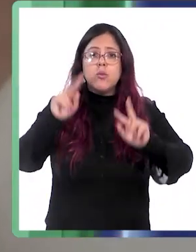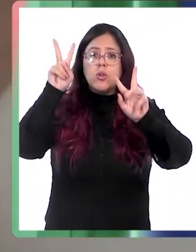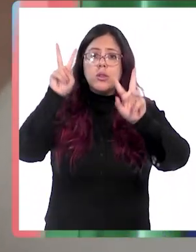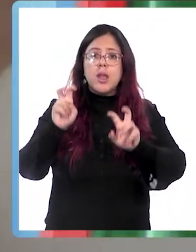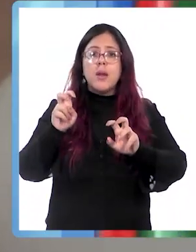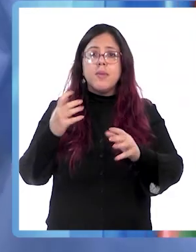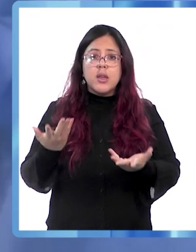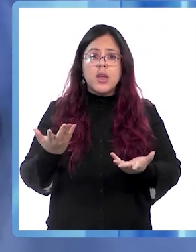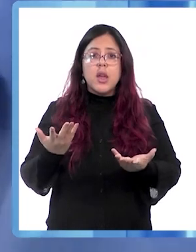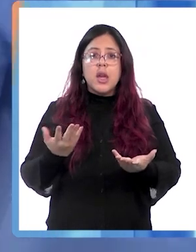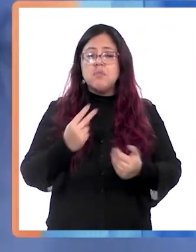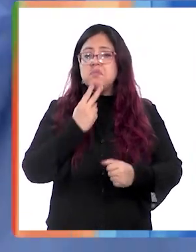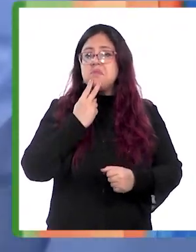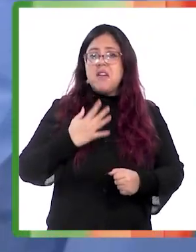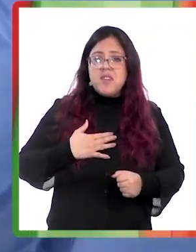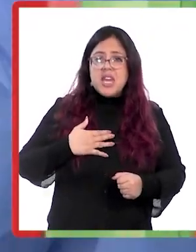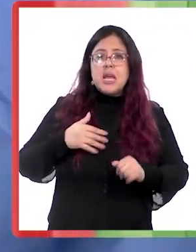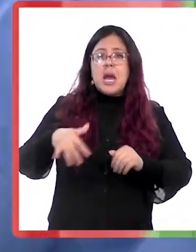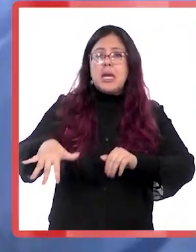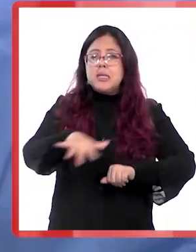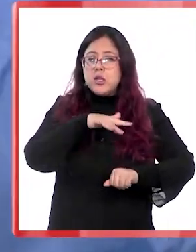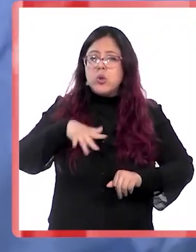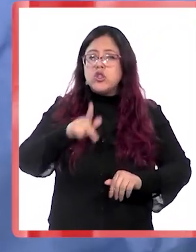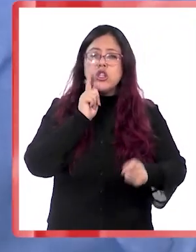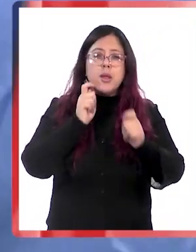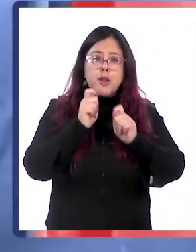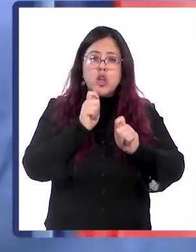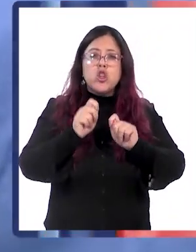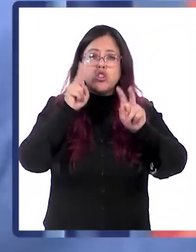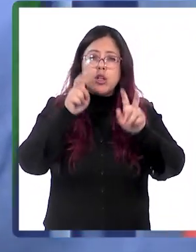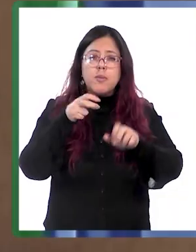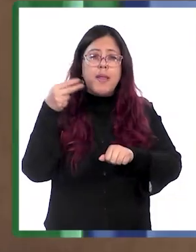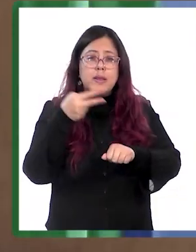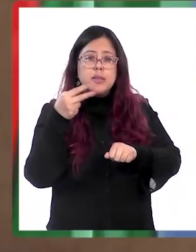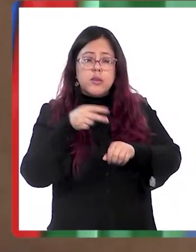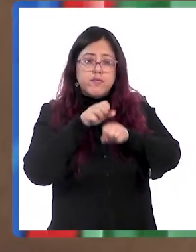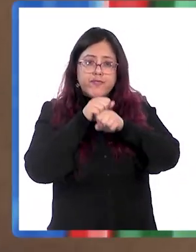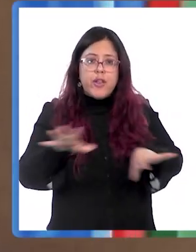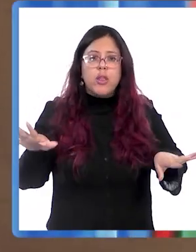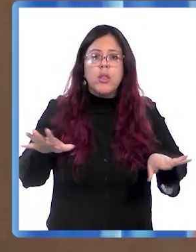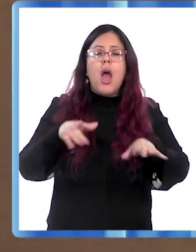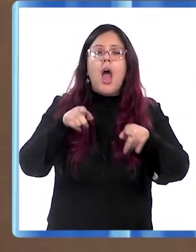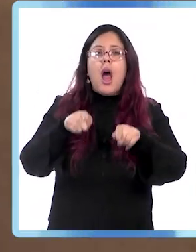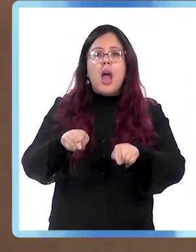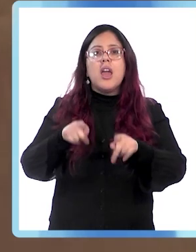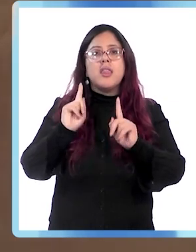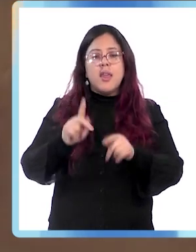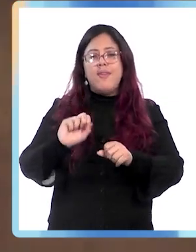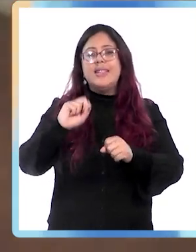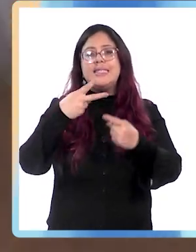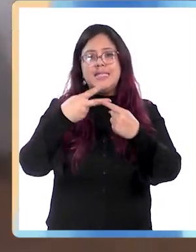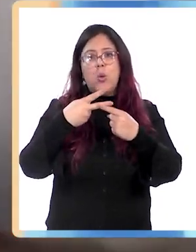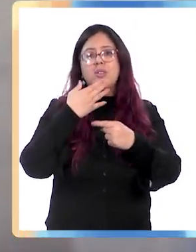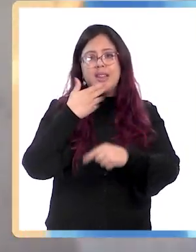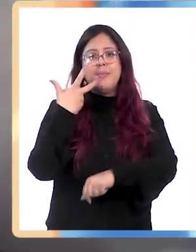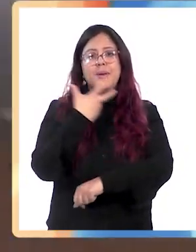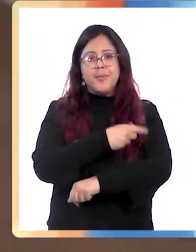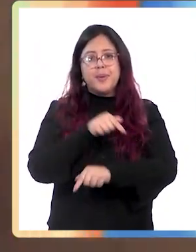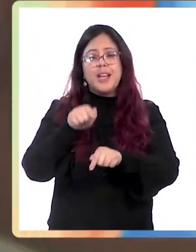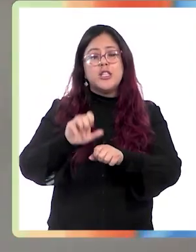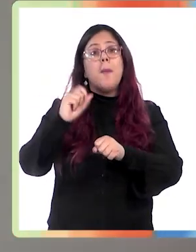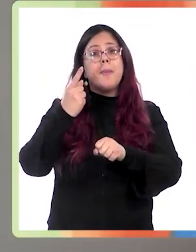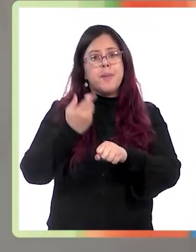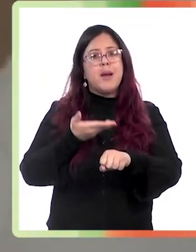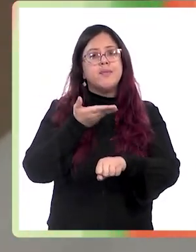de hábitos de vida y conductas que podrían ser de alto riesgo de transmisión, vayan a colocarse la segunda dosis. Eso es un primer